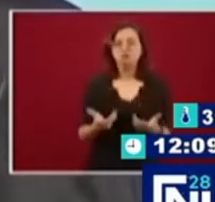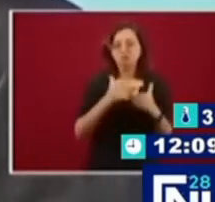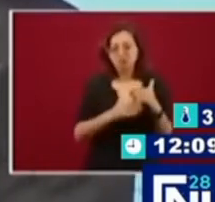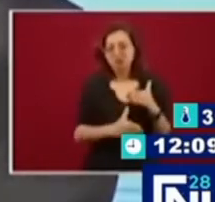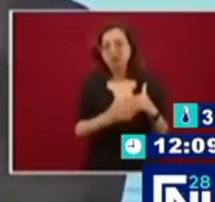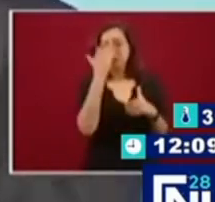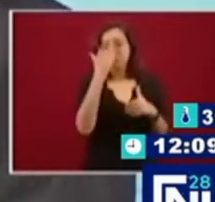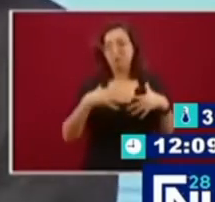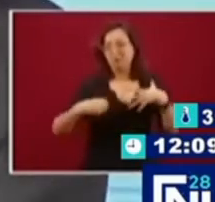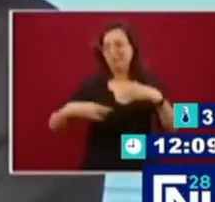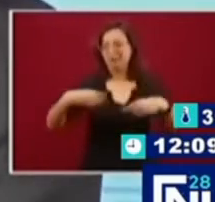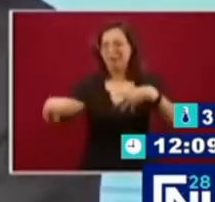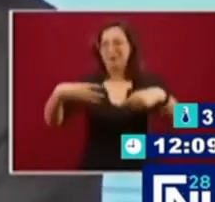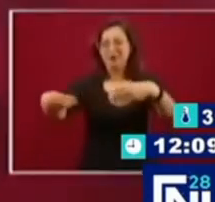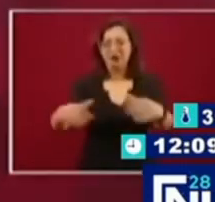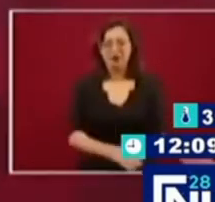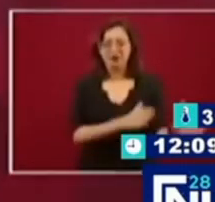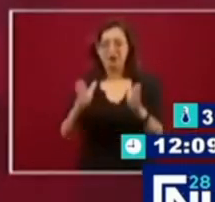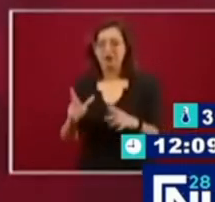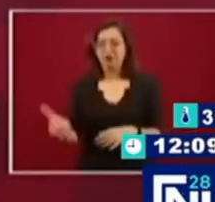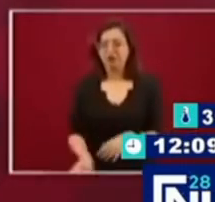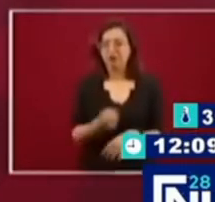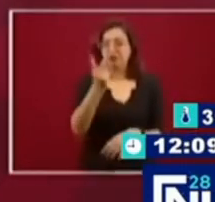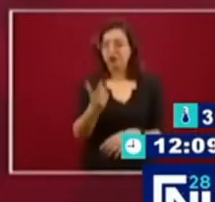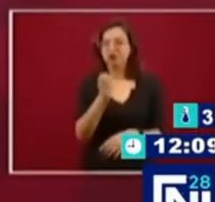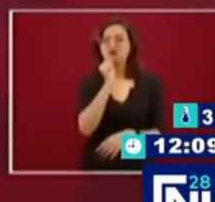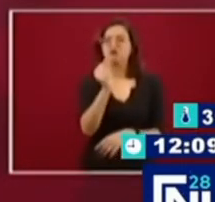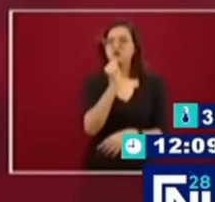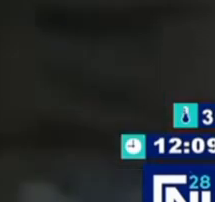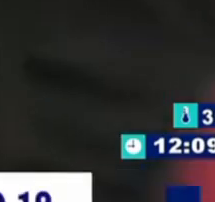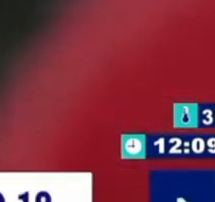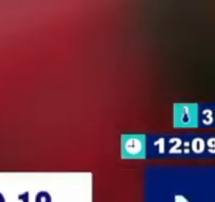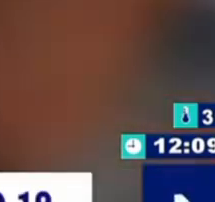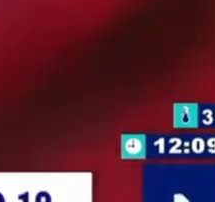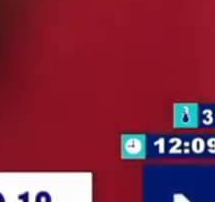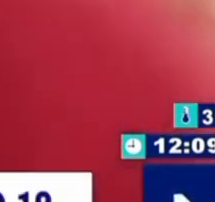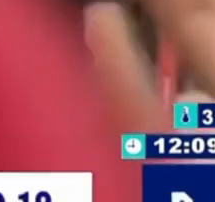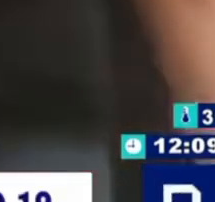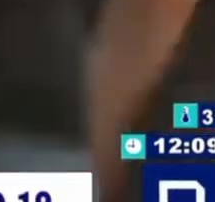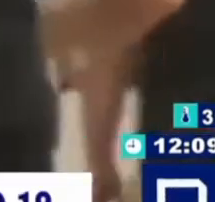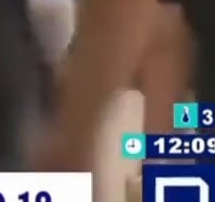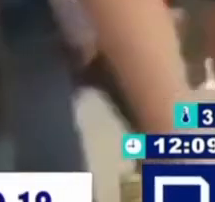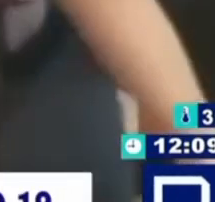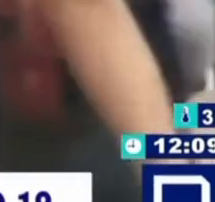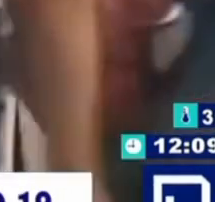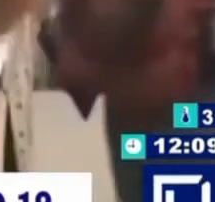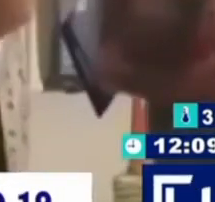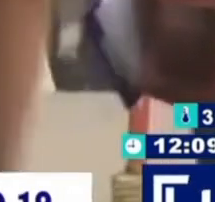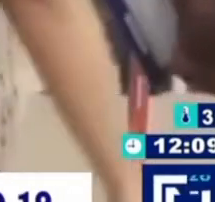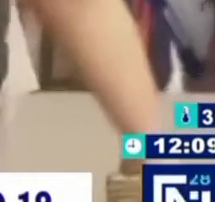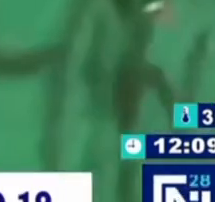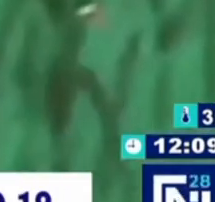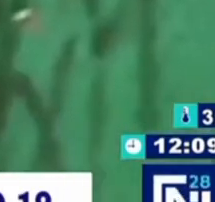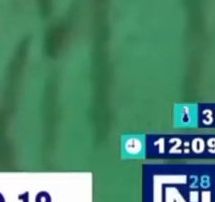el tiempo antes de que pasáramos a la fase 2 y ha sido útil durante esa fase. El subsecretario aseguró que México cuenta